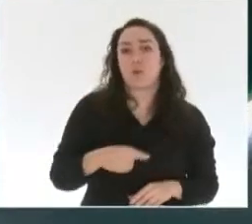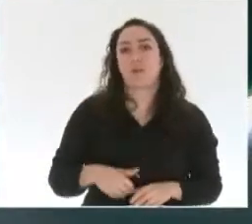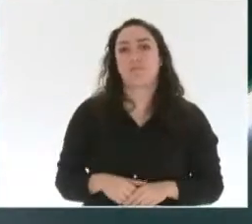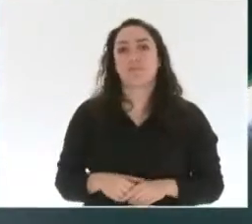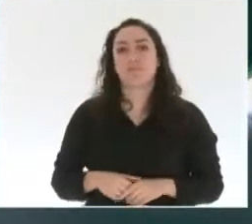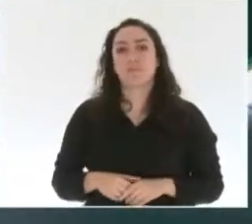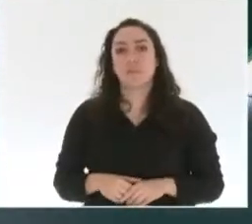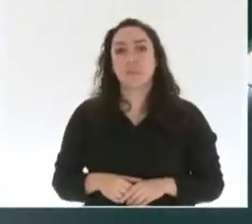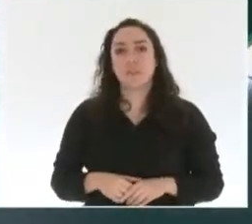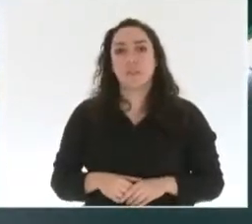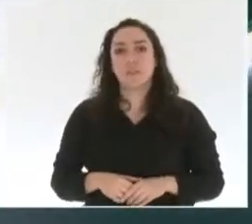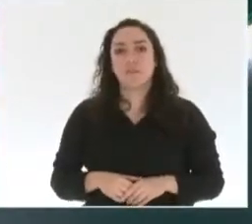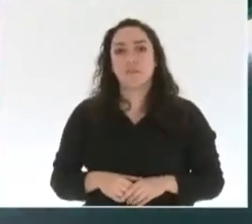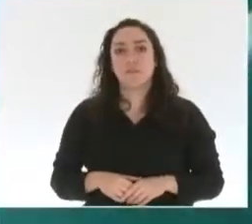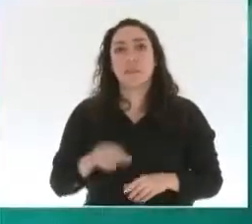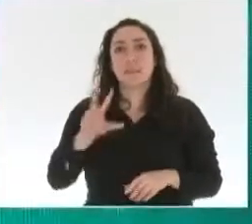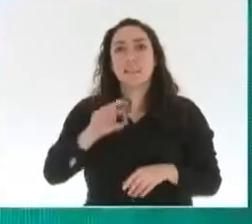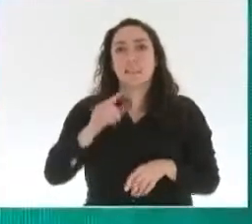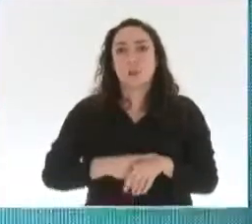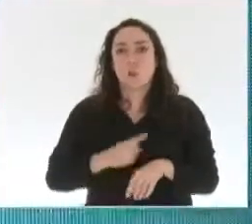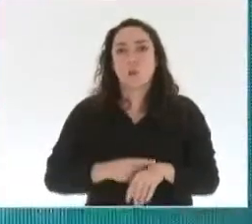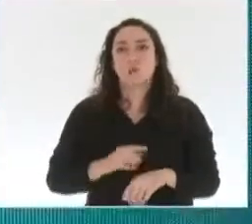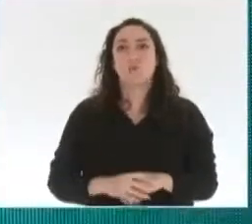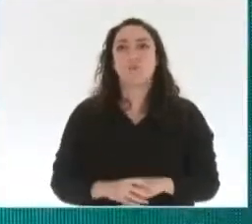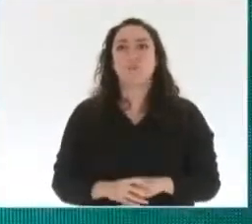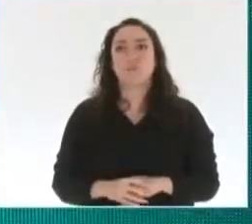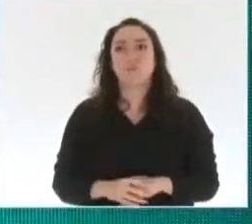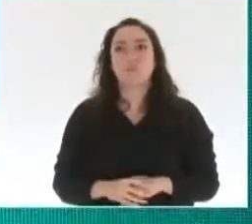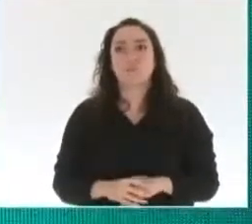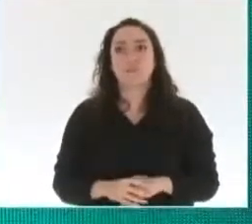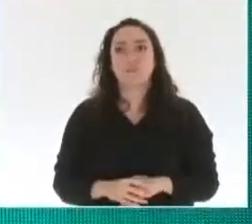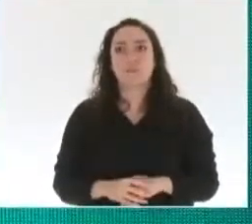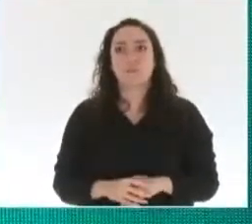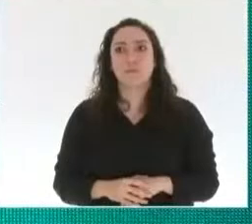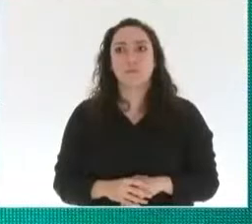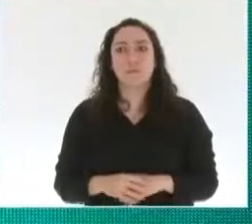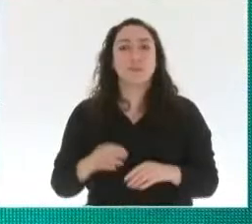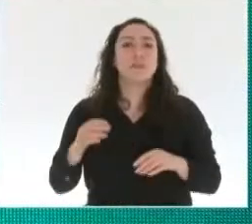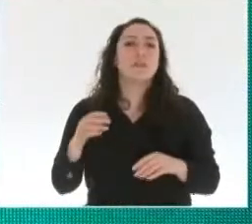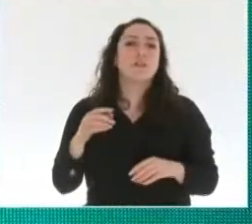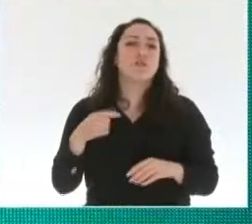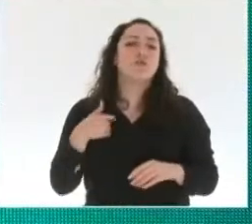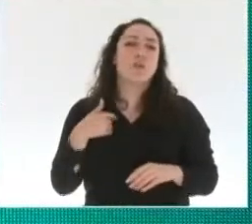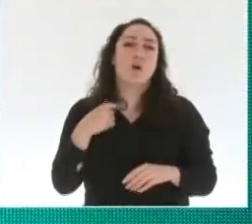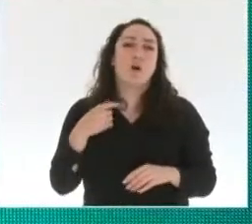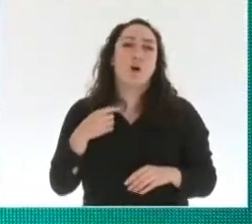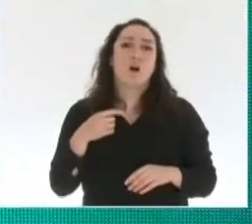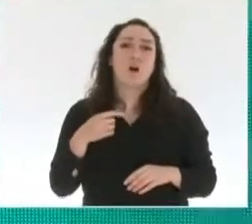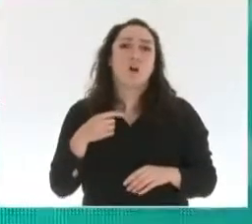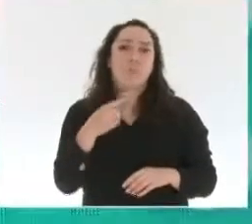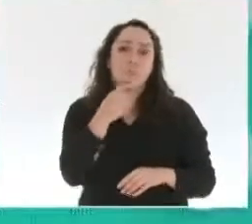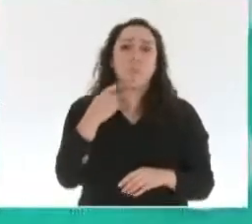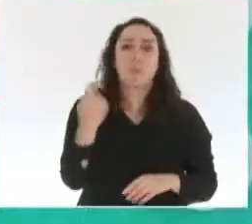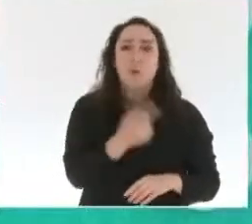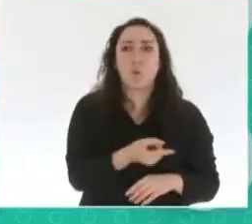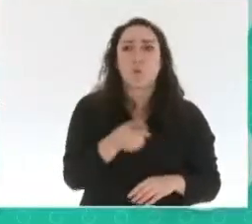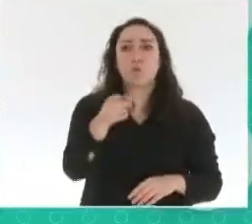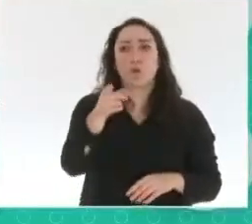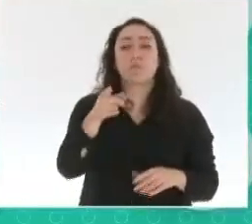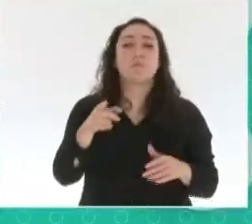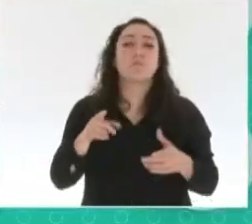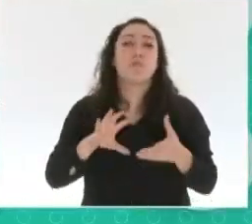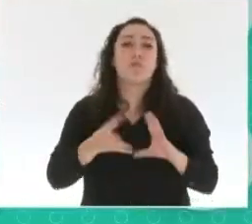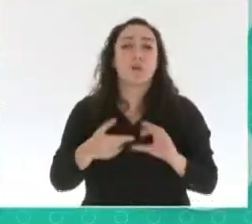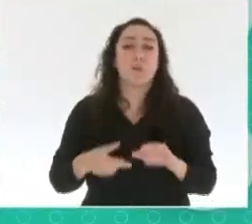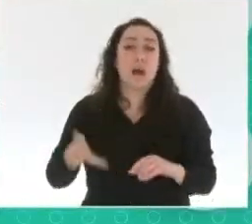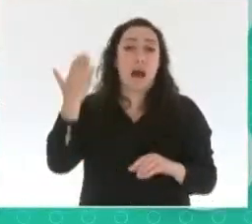tiene 30 segundos tiempo mi pregunta para el candidato de la libertad avanza es que como mencionó fue parte